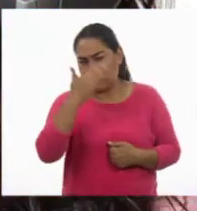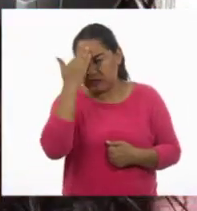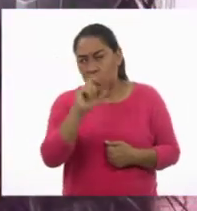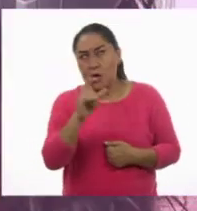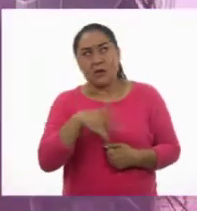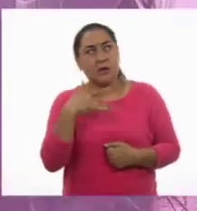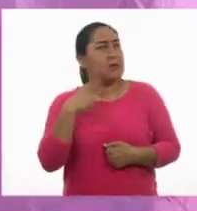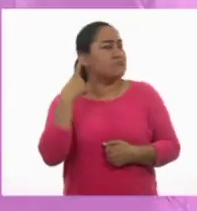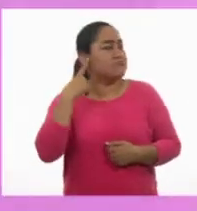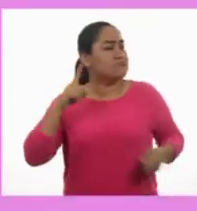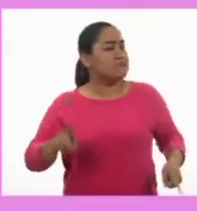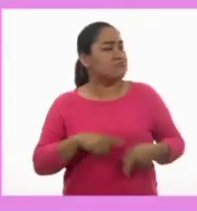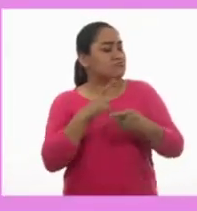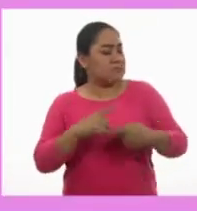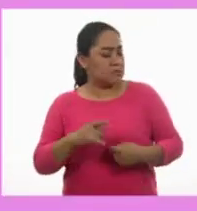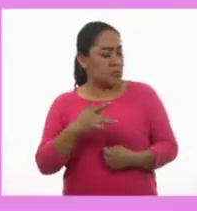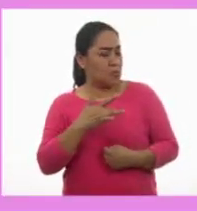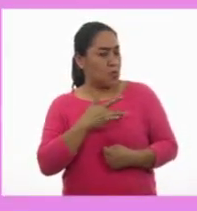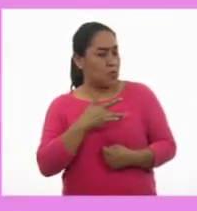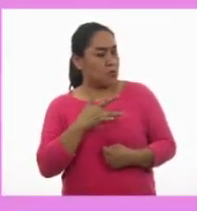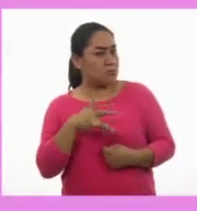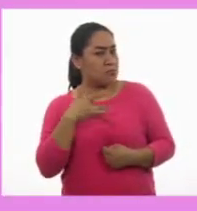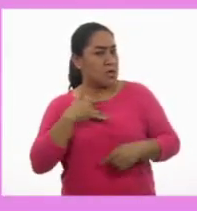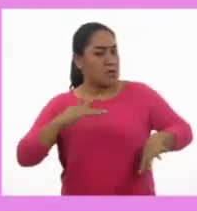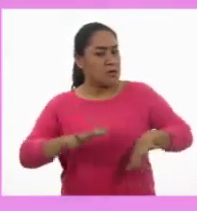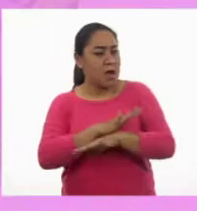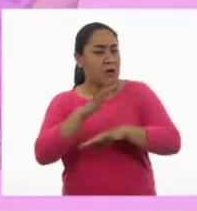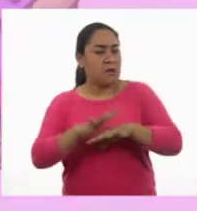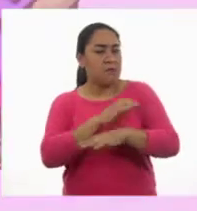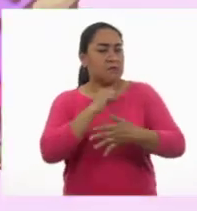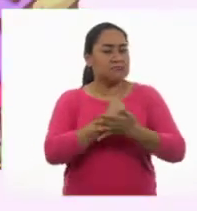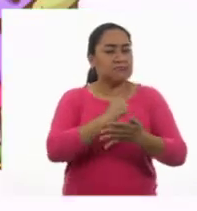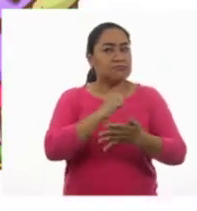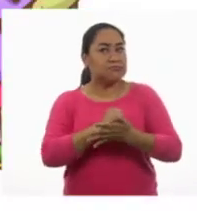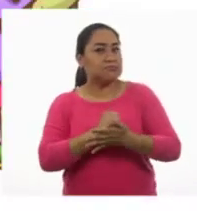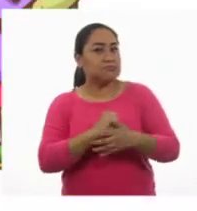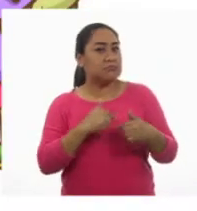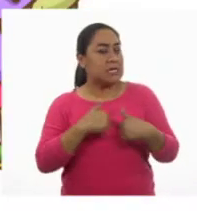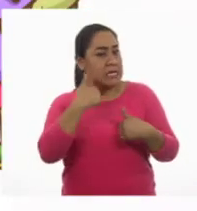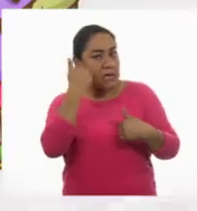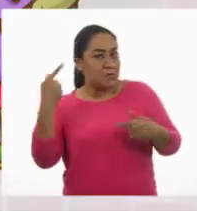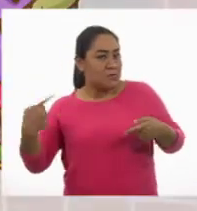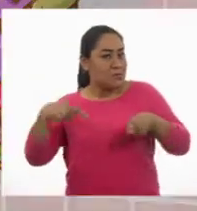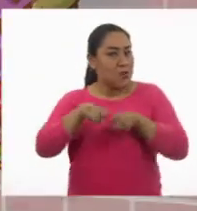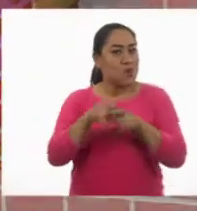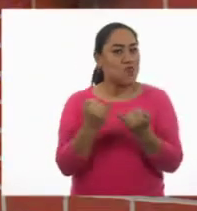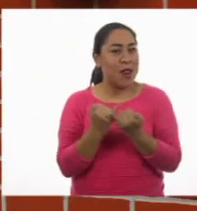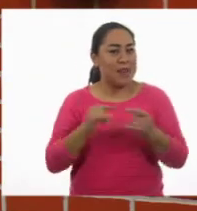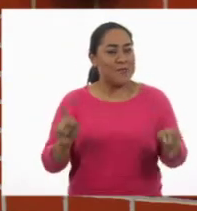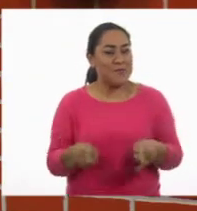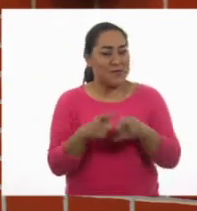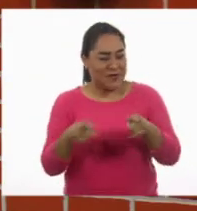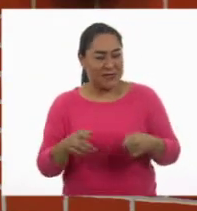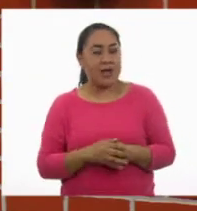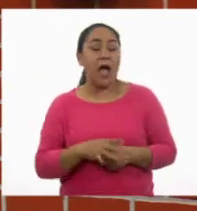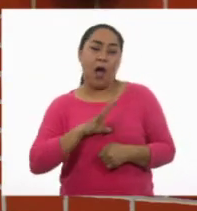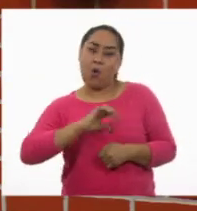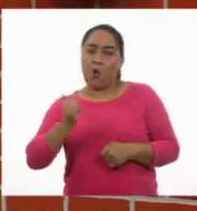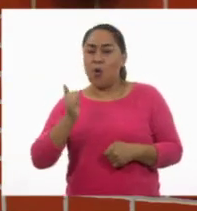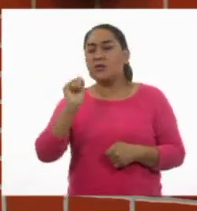tu corazón modifica sus latidos para intentar imitar el ritmo de la música que escuchas? Por eso existe una ciencia